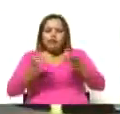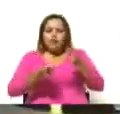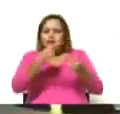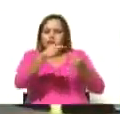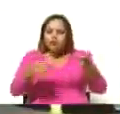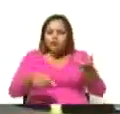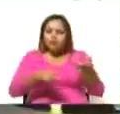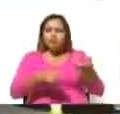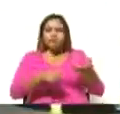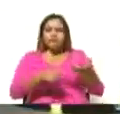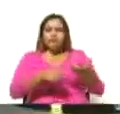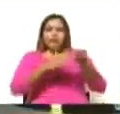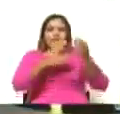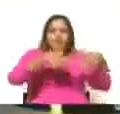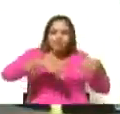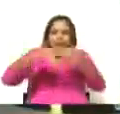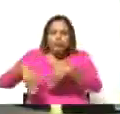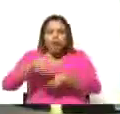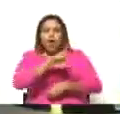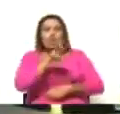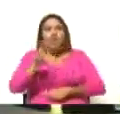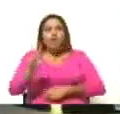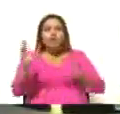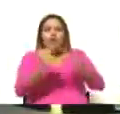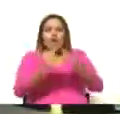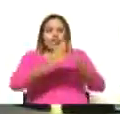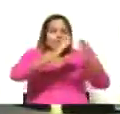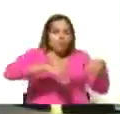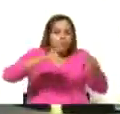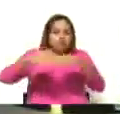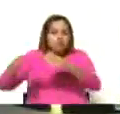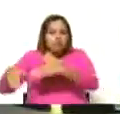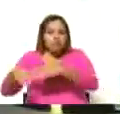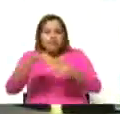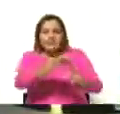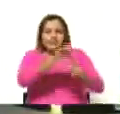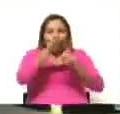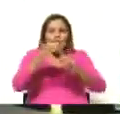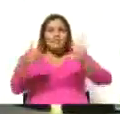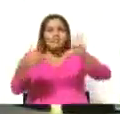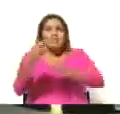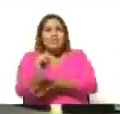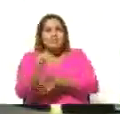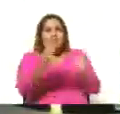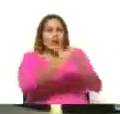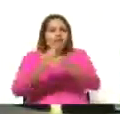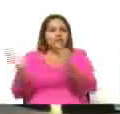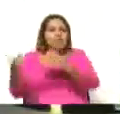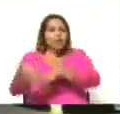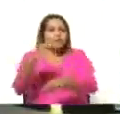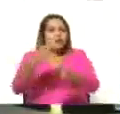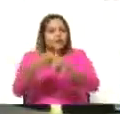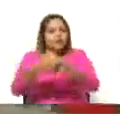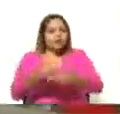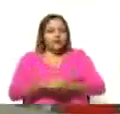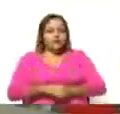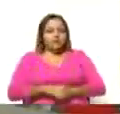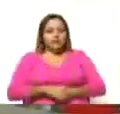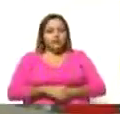dañadas, hubo 12 viviendas colapsadas y se identificaron 60 viviendas en riesgo, unas